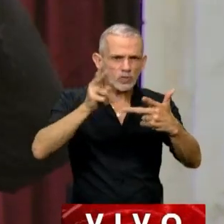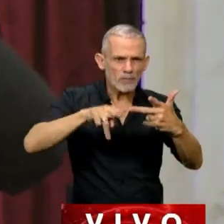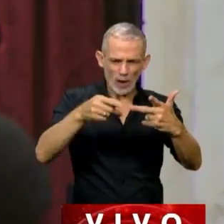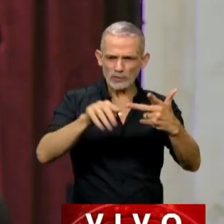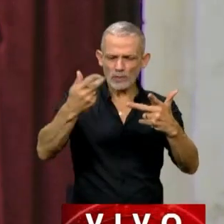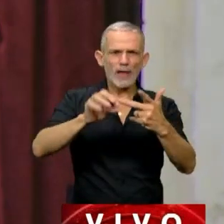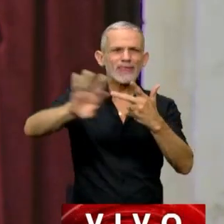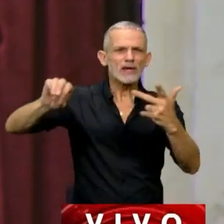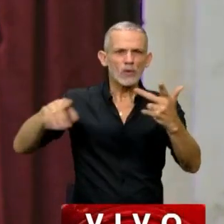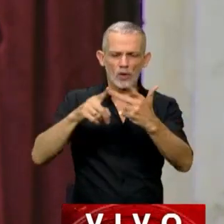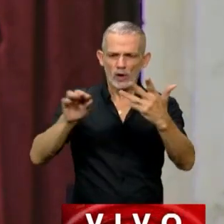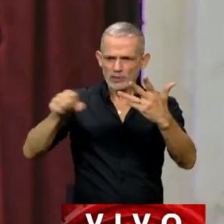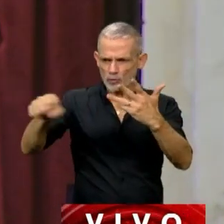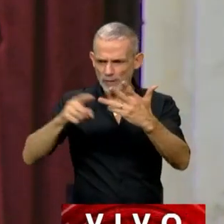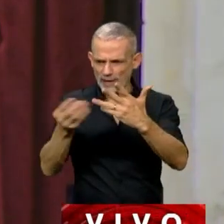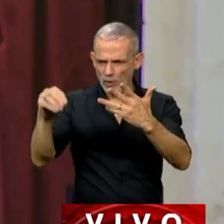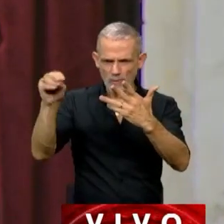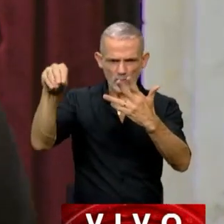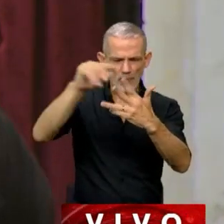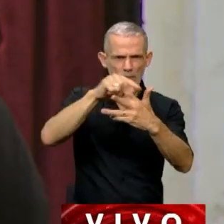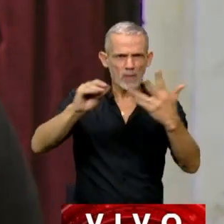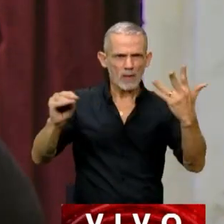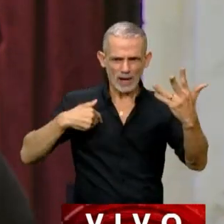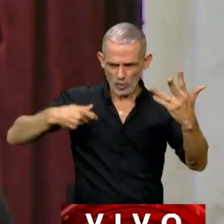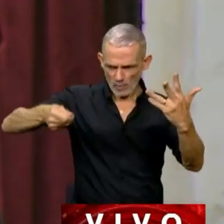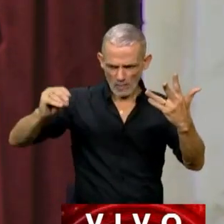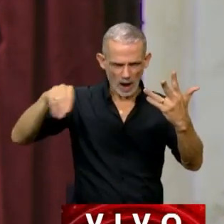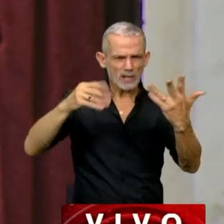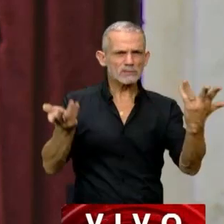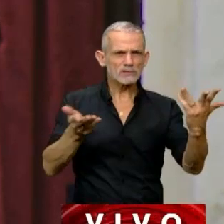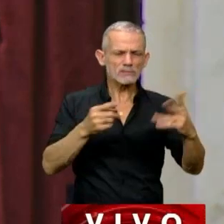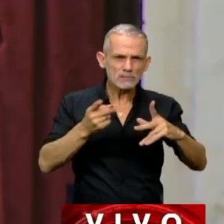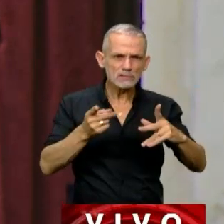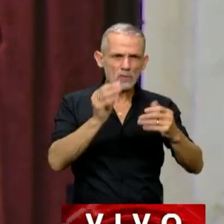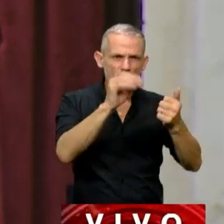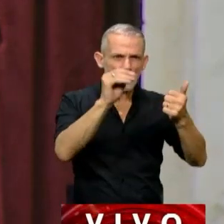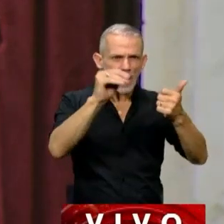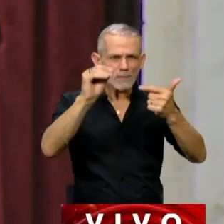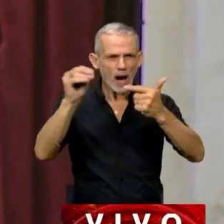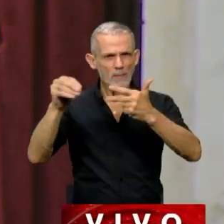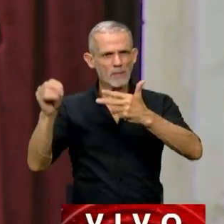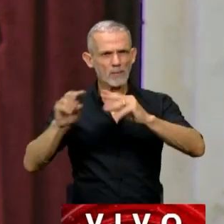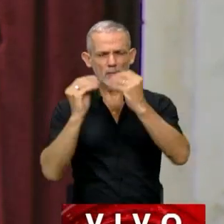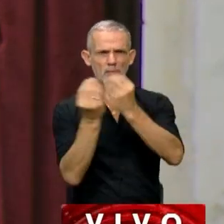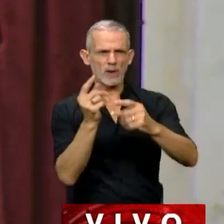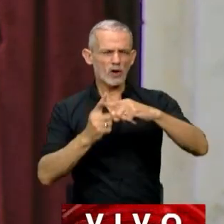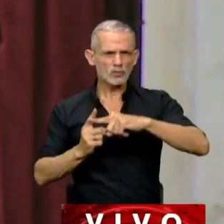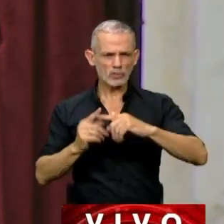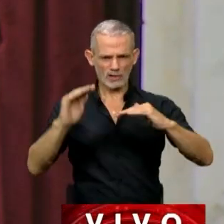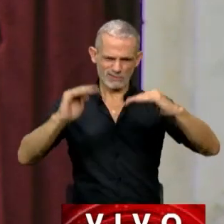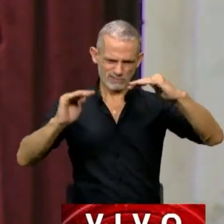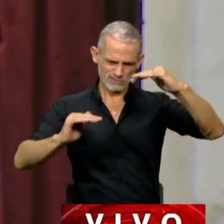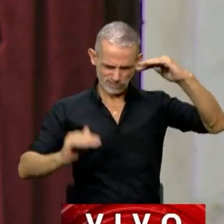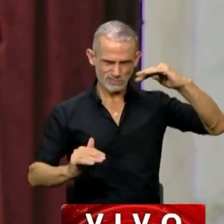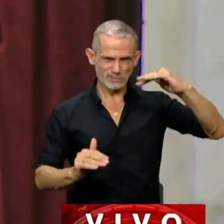el distribuidor, o sea, va cargando cada vez que pasa por una etapa económica y eso genera